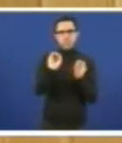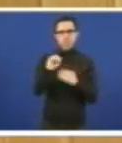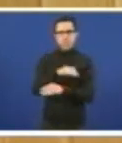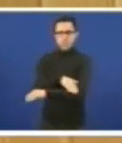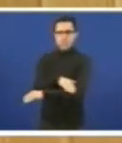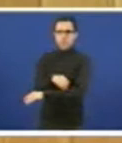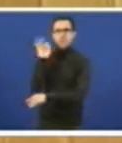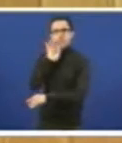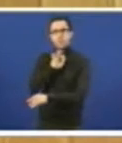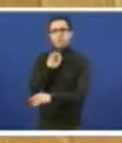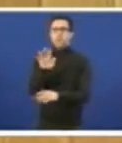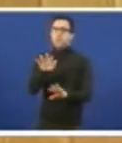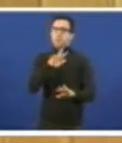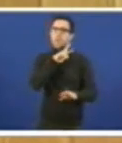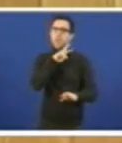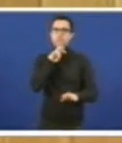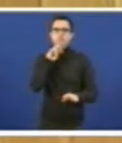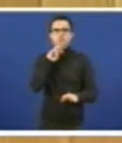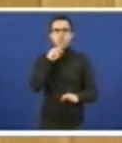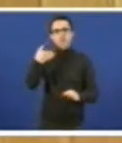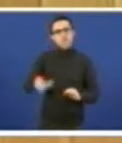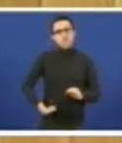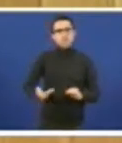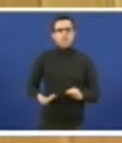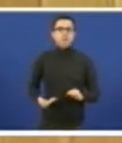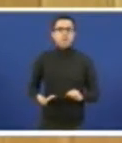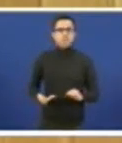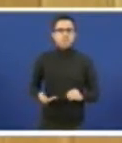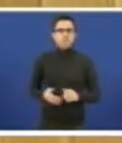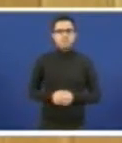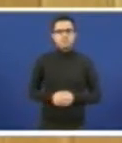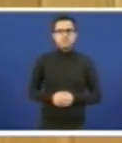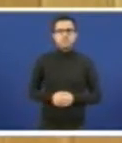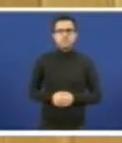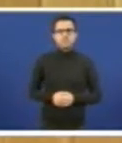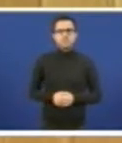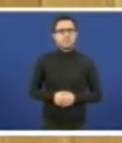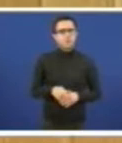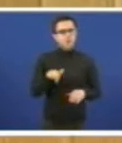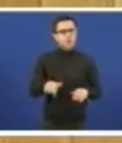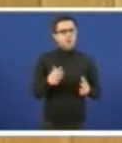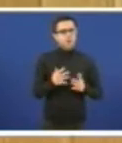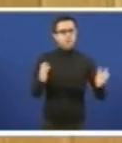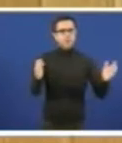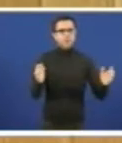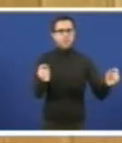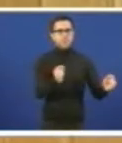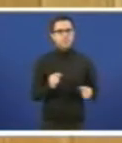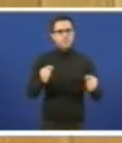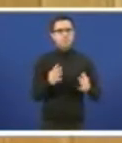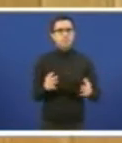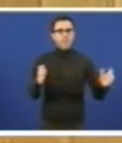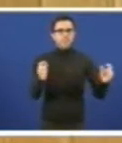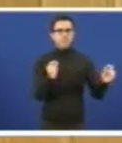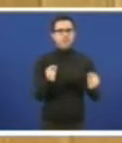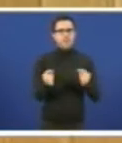dunha grande valor simbólica. Hoxe, nesta Cámara, debatimos se o Parlamento de Galiza